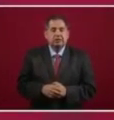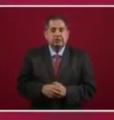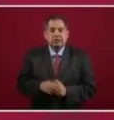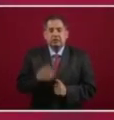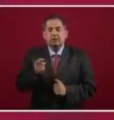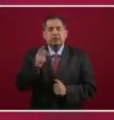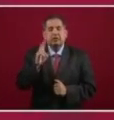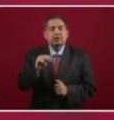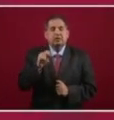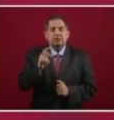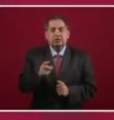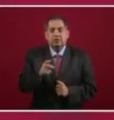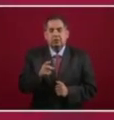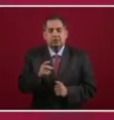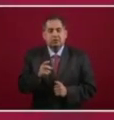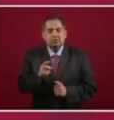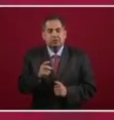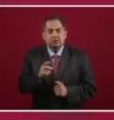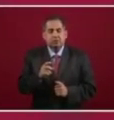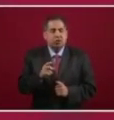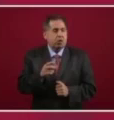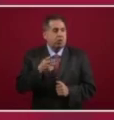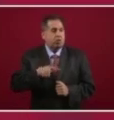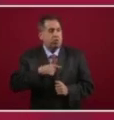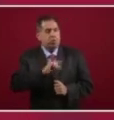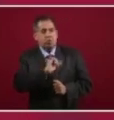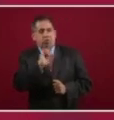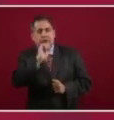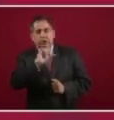no sean solo profesionales